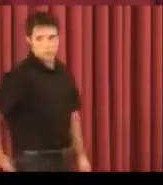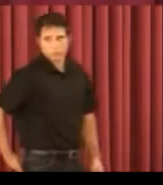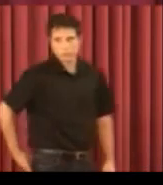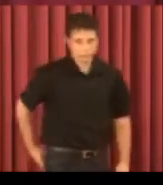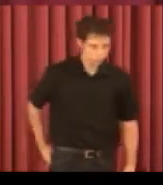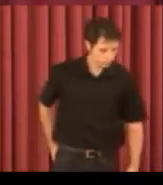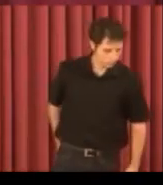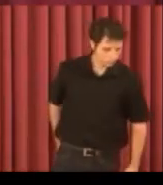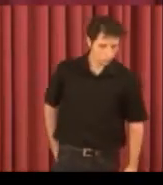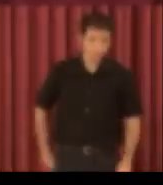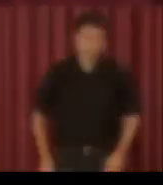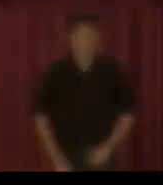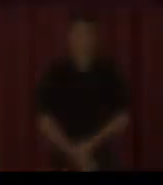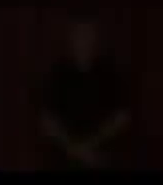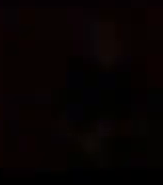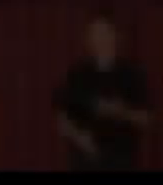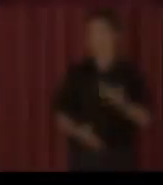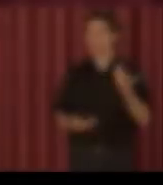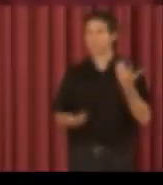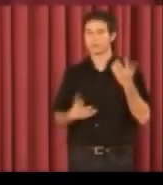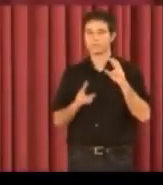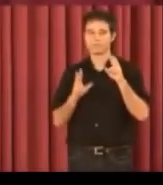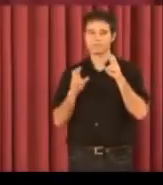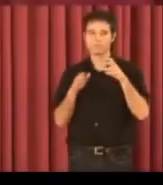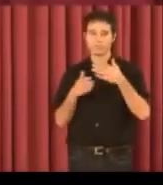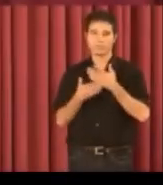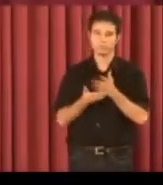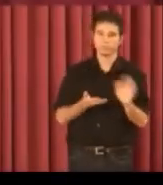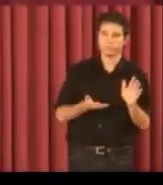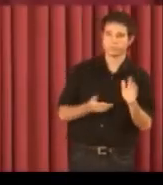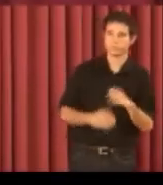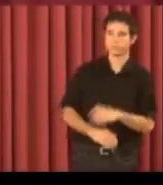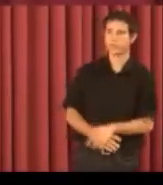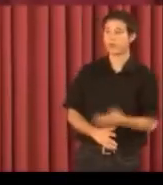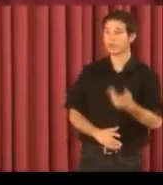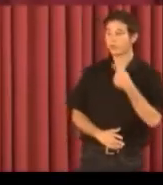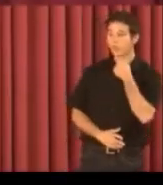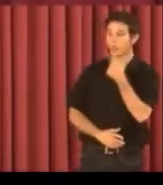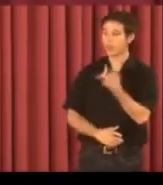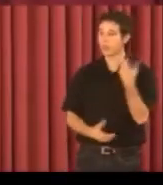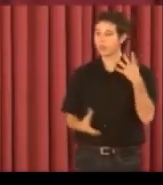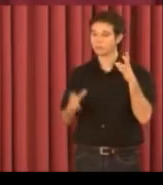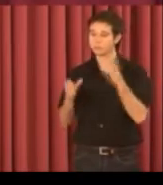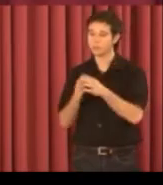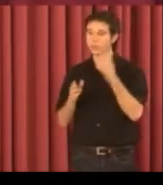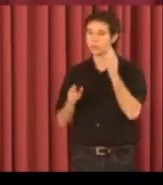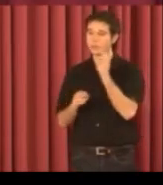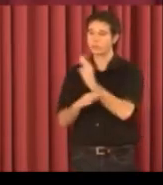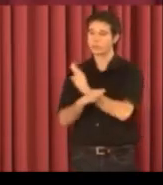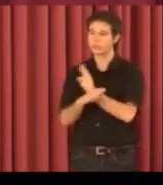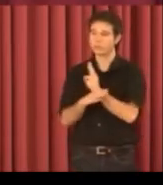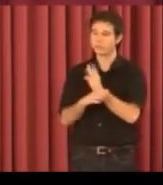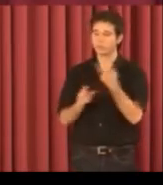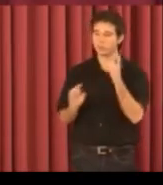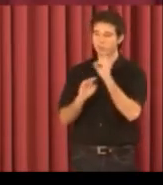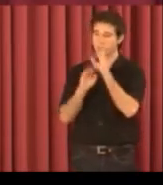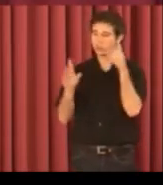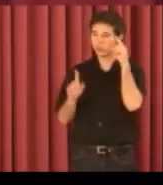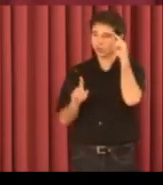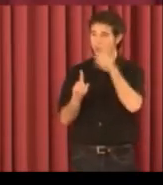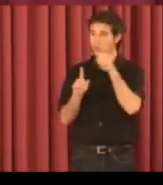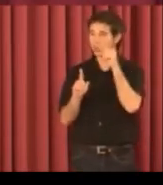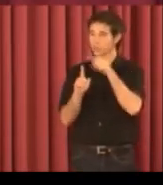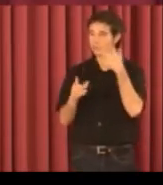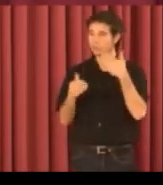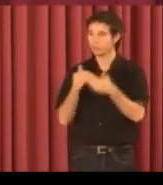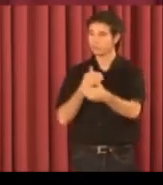Era claro. No te vayas todavía, no te vayas, por favor, no te vayas todavía, que